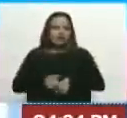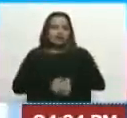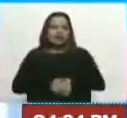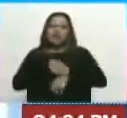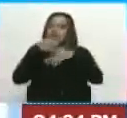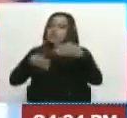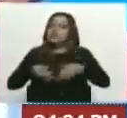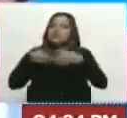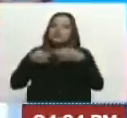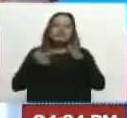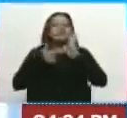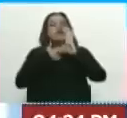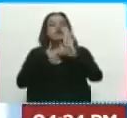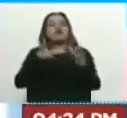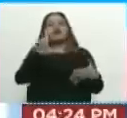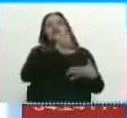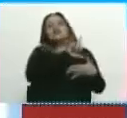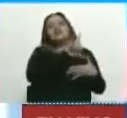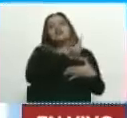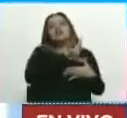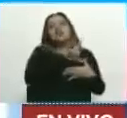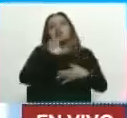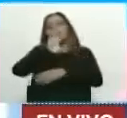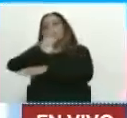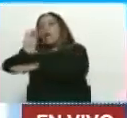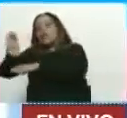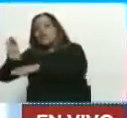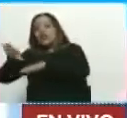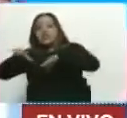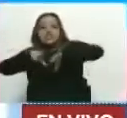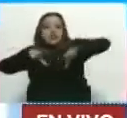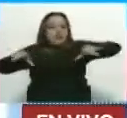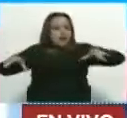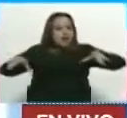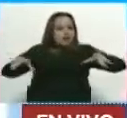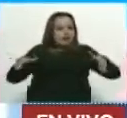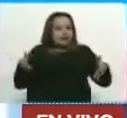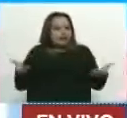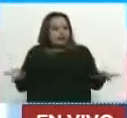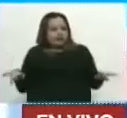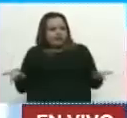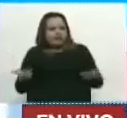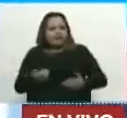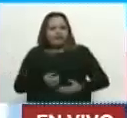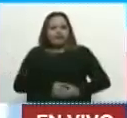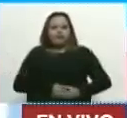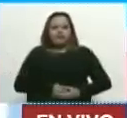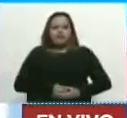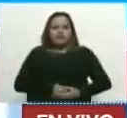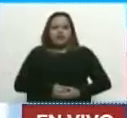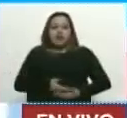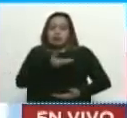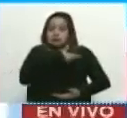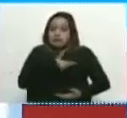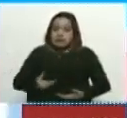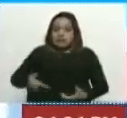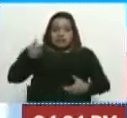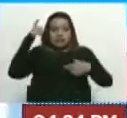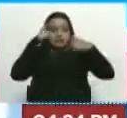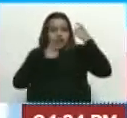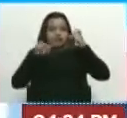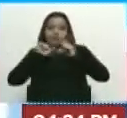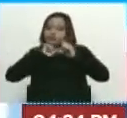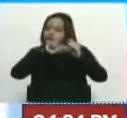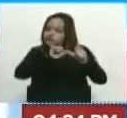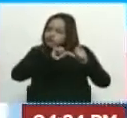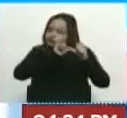presentan América Latina y Caribe como dos cosas separadas. Y el comandante Chávez insistía